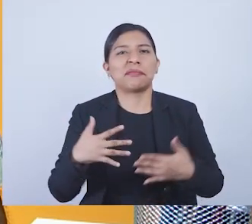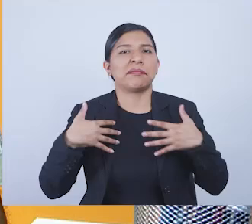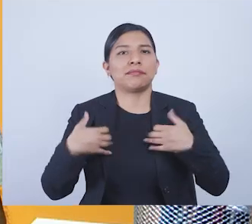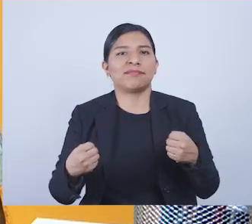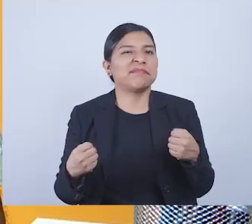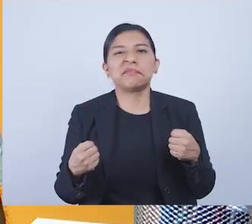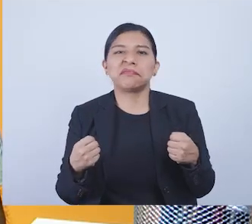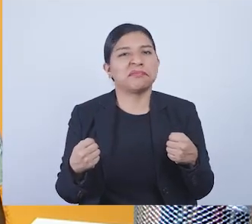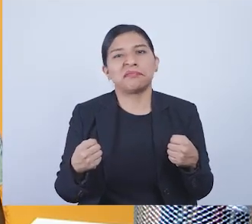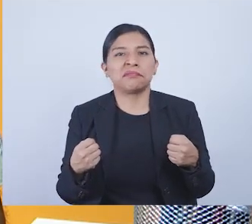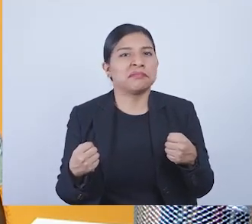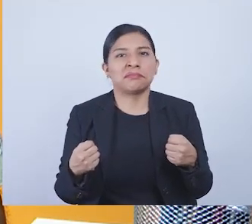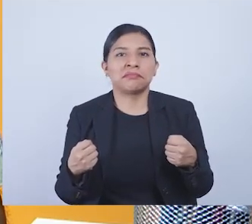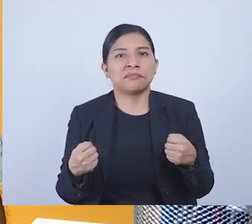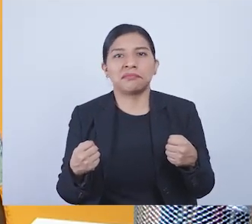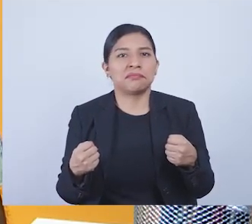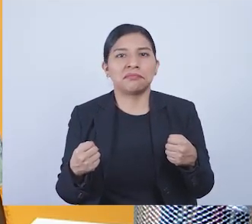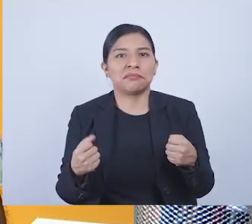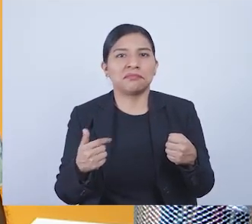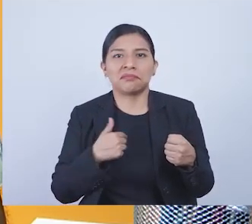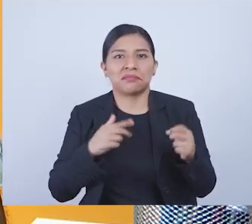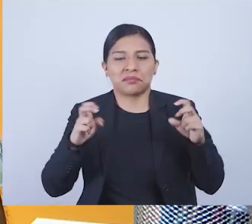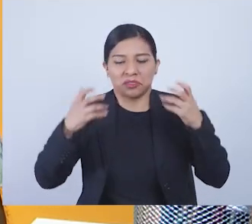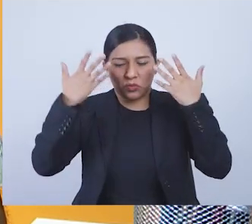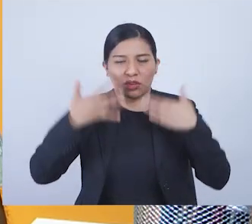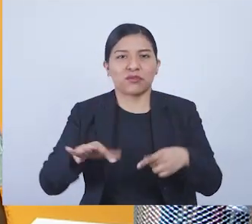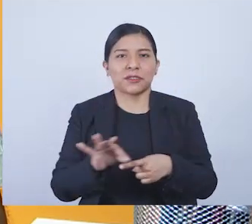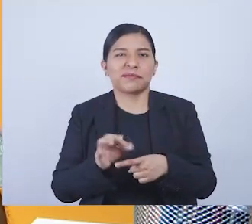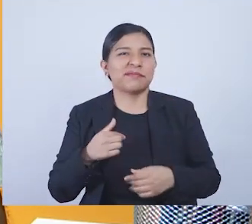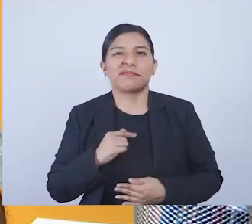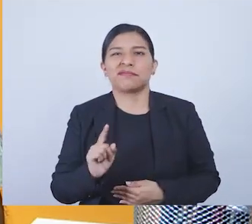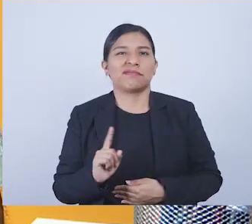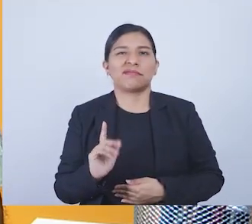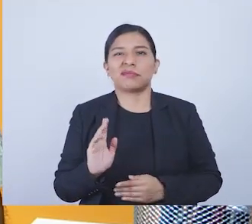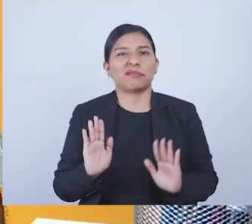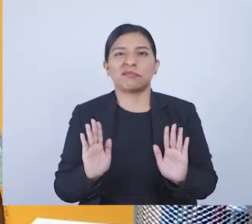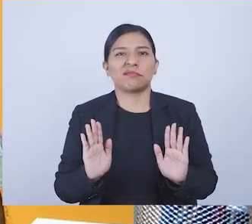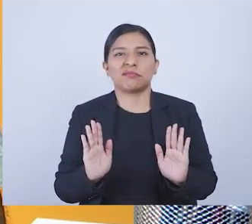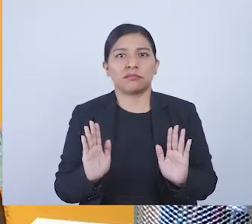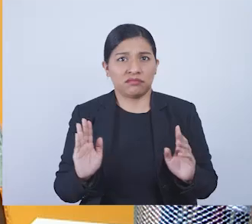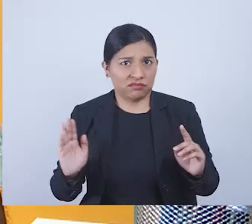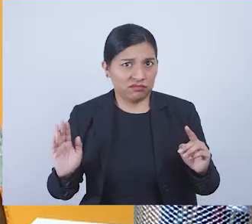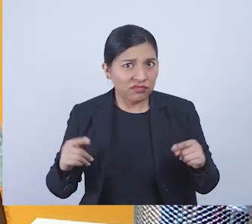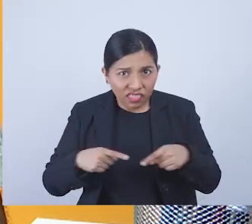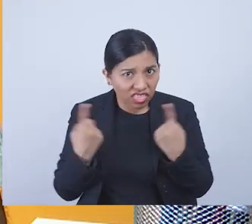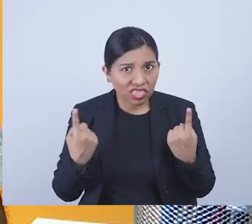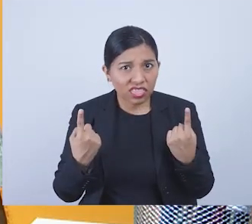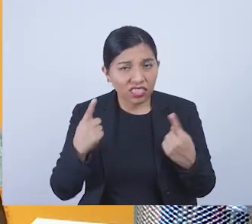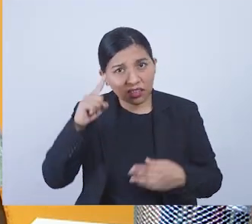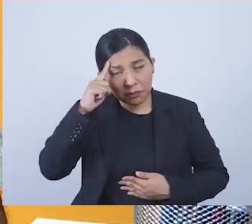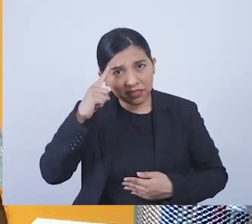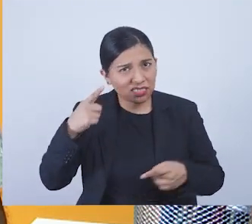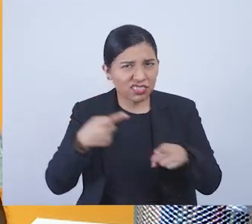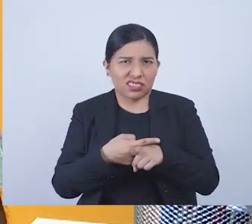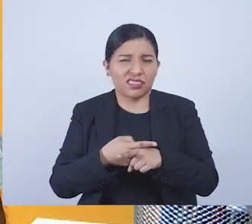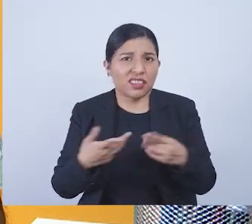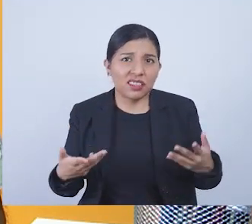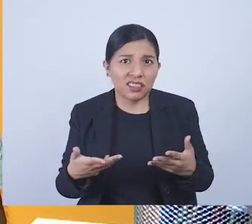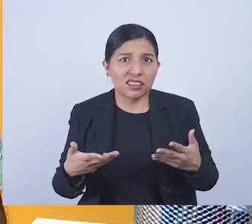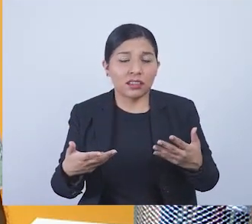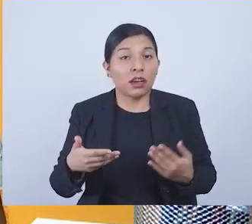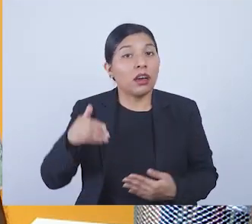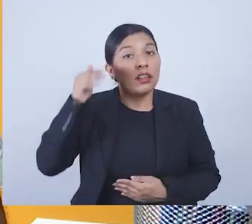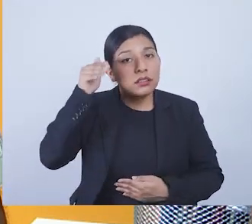salud y a las estructuras del funcionamiento orgánico. Como se contradicen, la parte educativa es